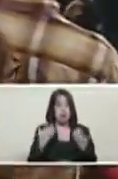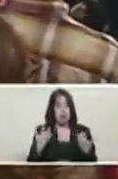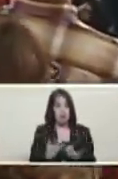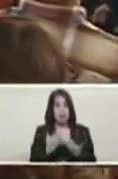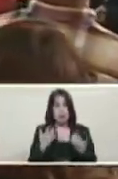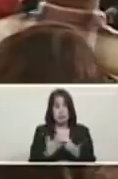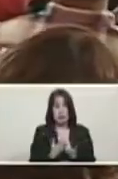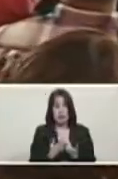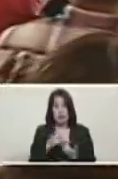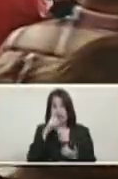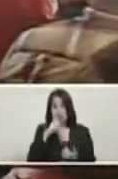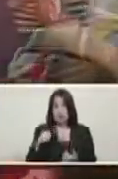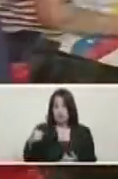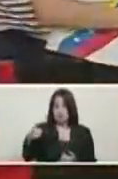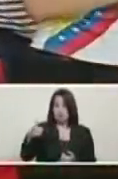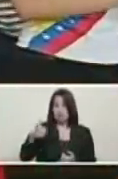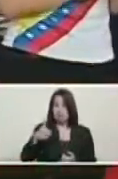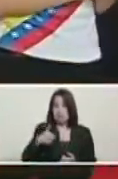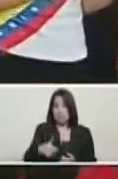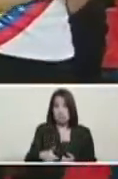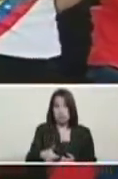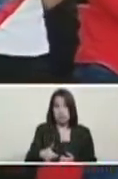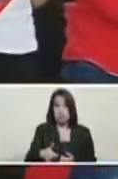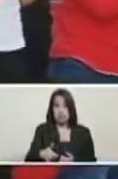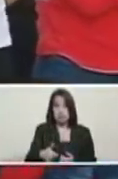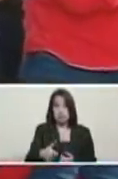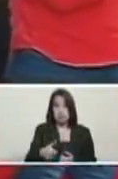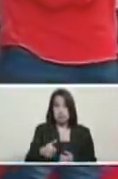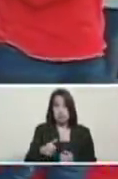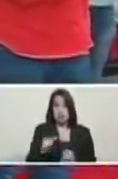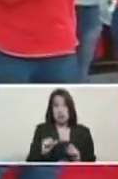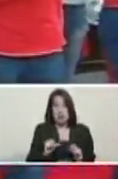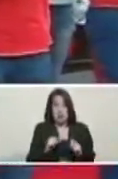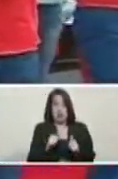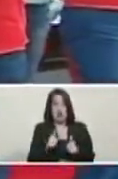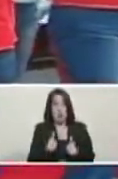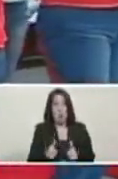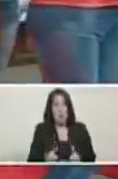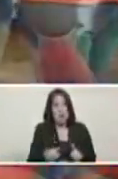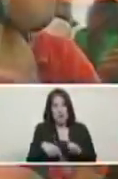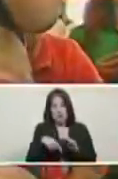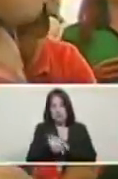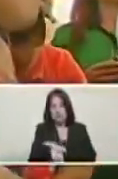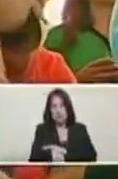Venimos de lejos. Venimos de la raíz profunda.